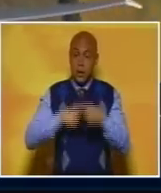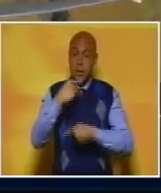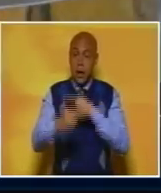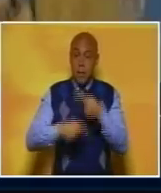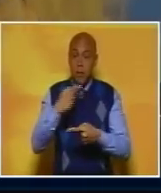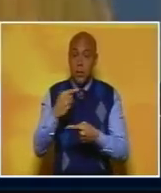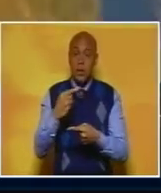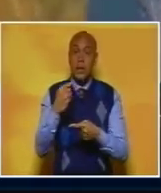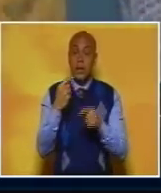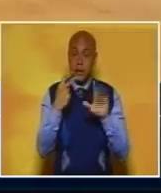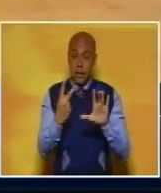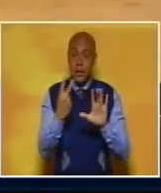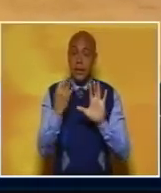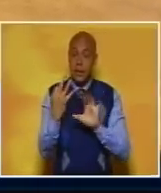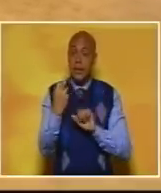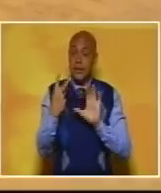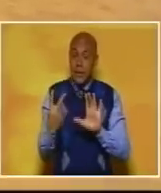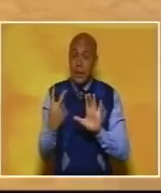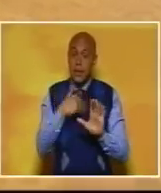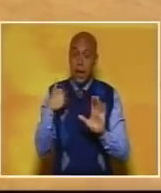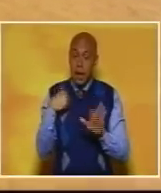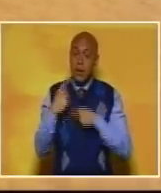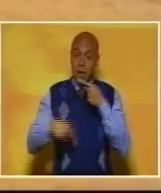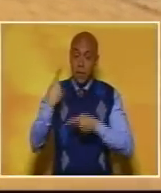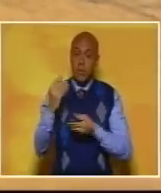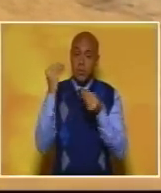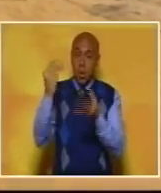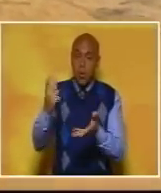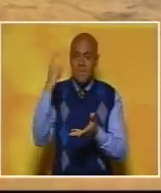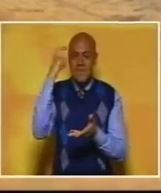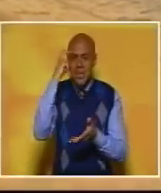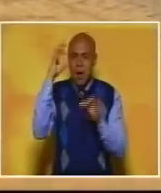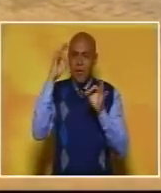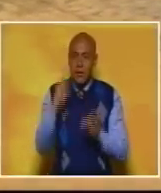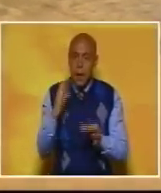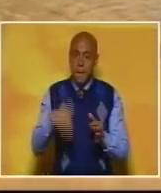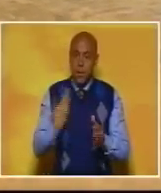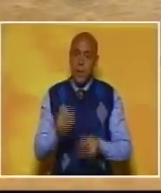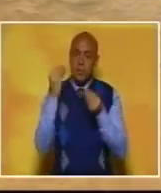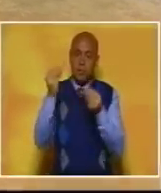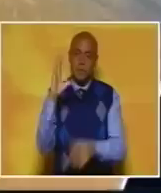los 737 MAX, pese a que aún no han fijado fecha para ello.